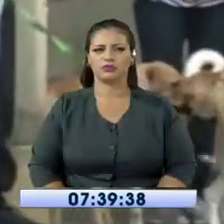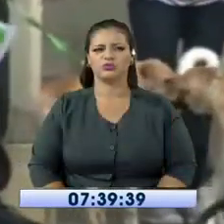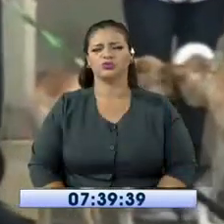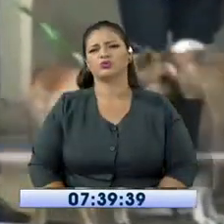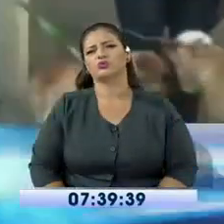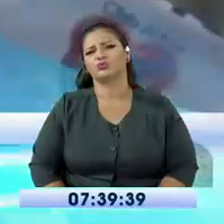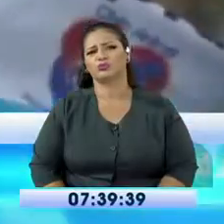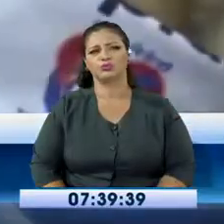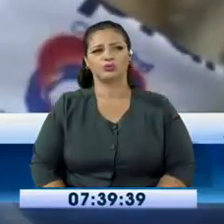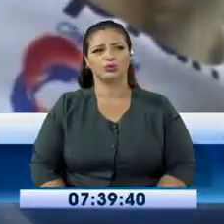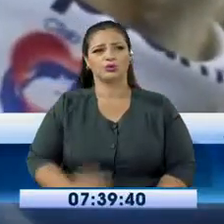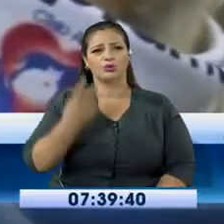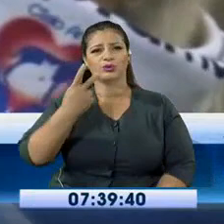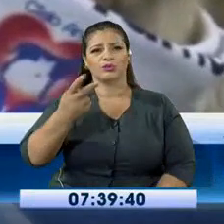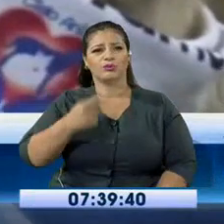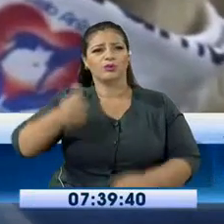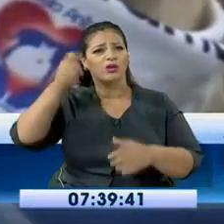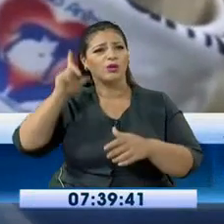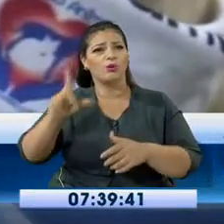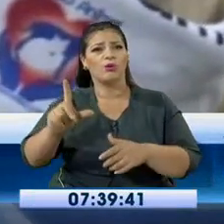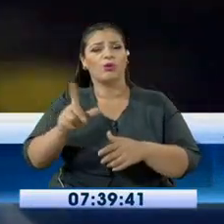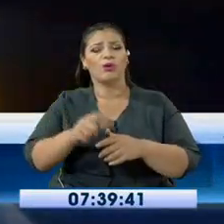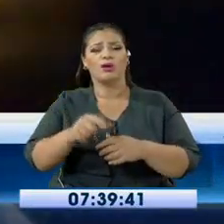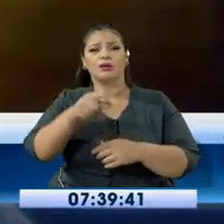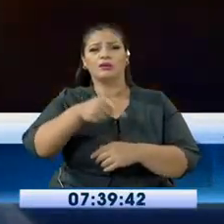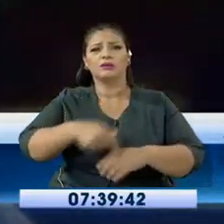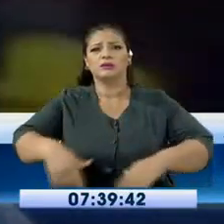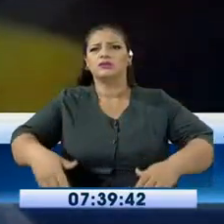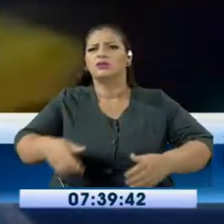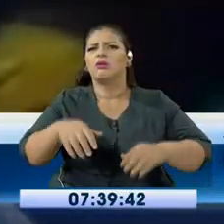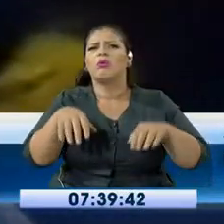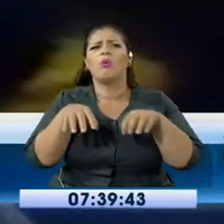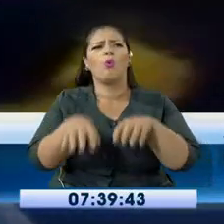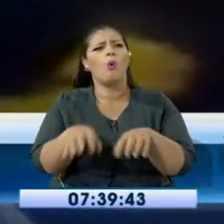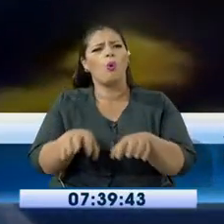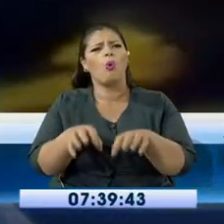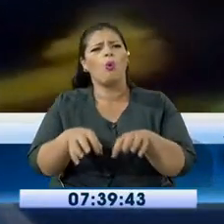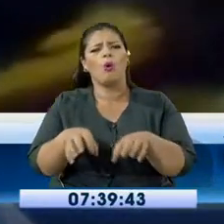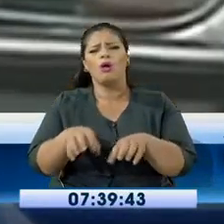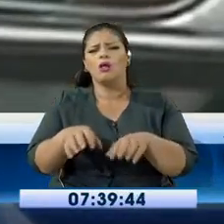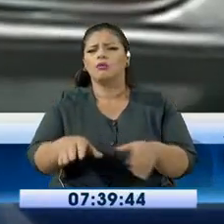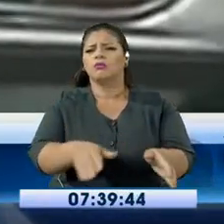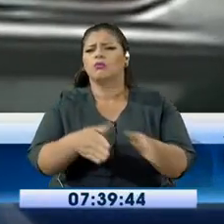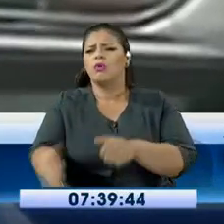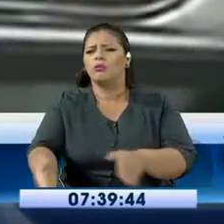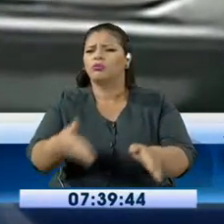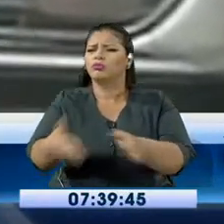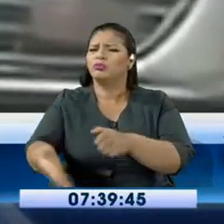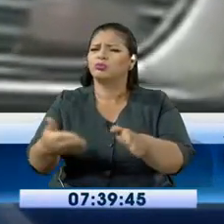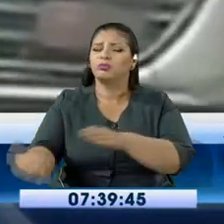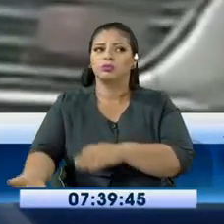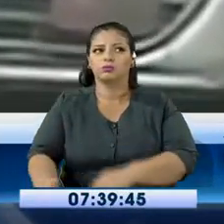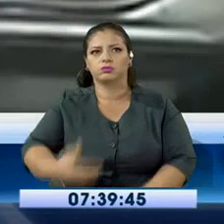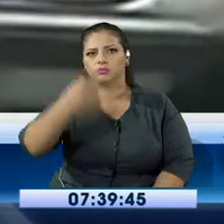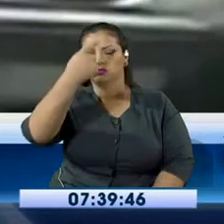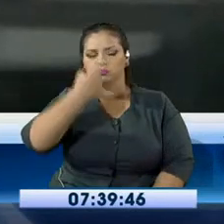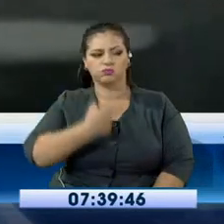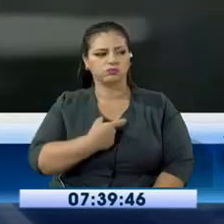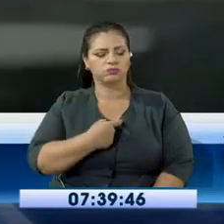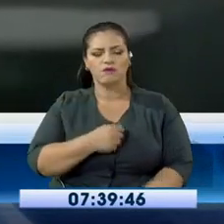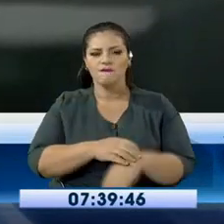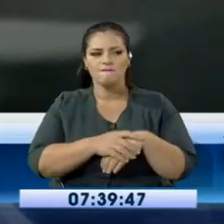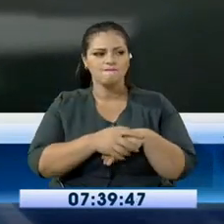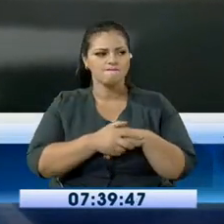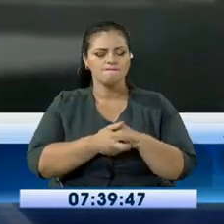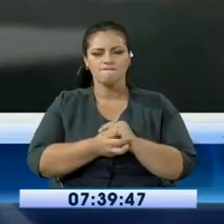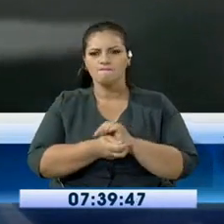Perros han sido encontrados muertos en la ciudad de Loja. Los canes, según ciudadanos, han sido envenenados. Aún no se conoce quién serían